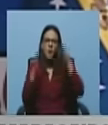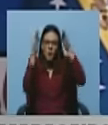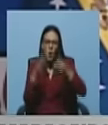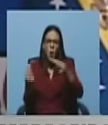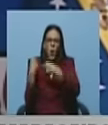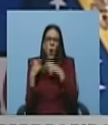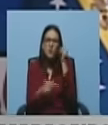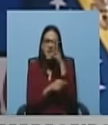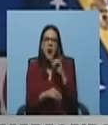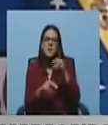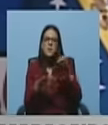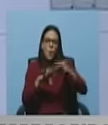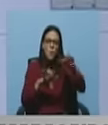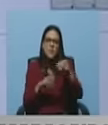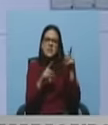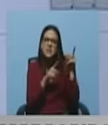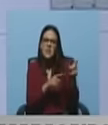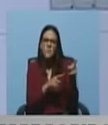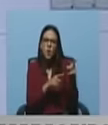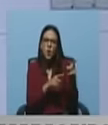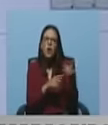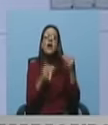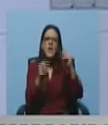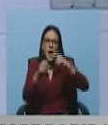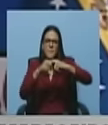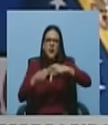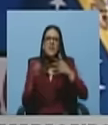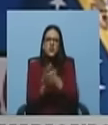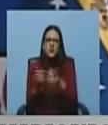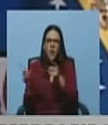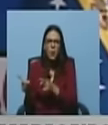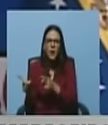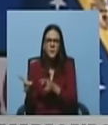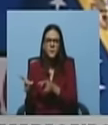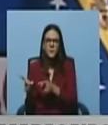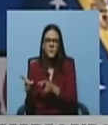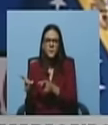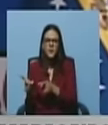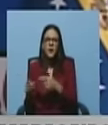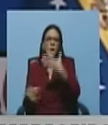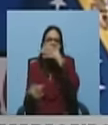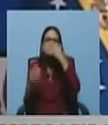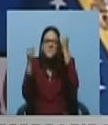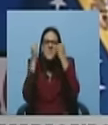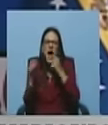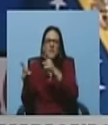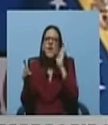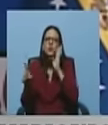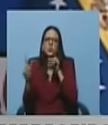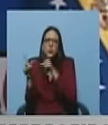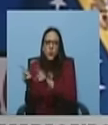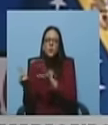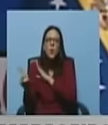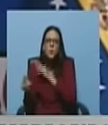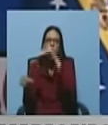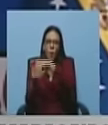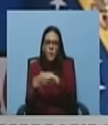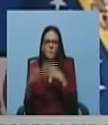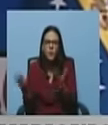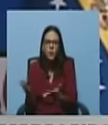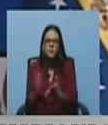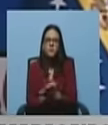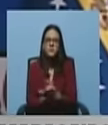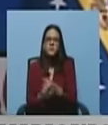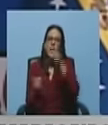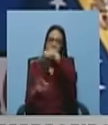concejales del municipio, que son parte de toda esta mafia corrupta.